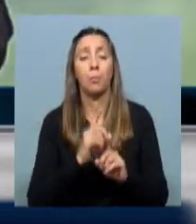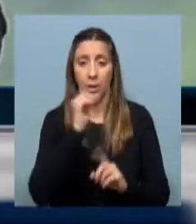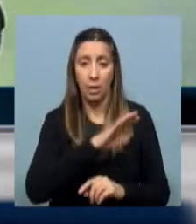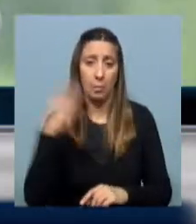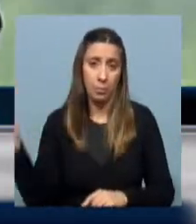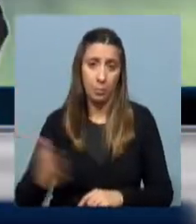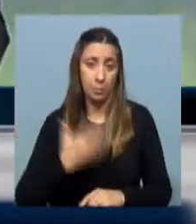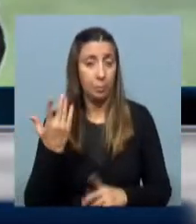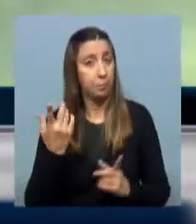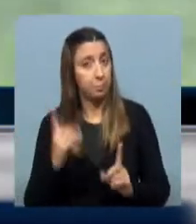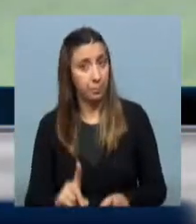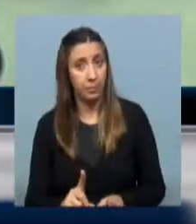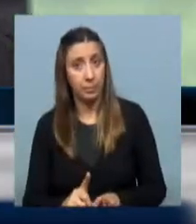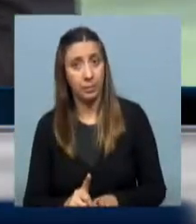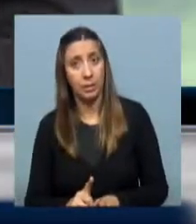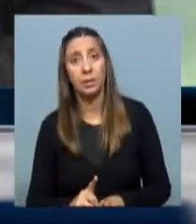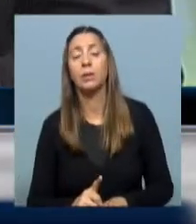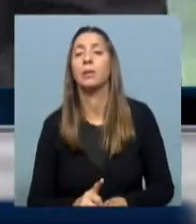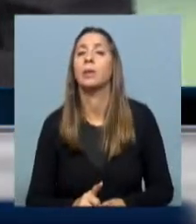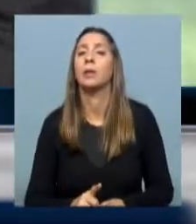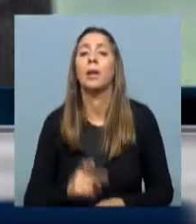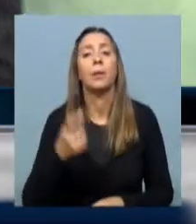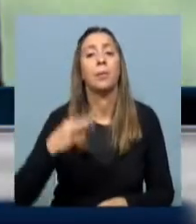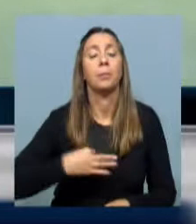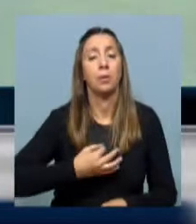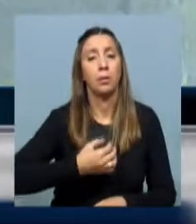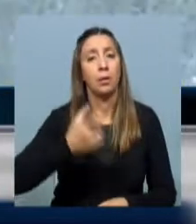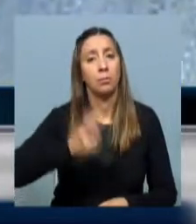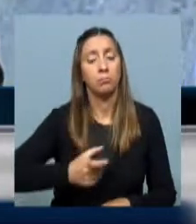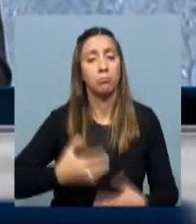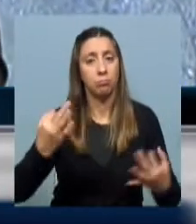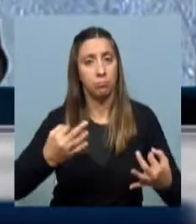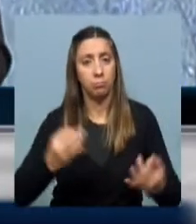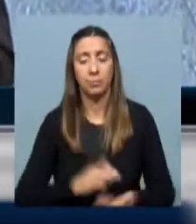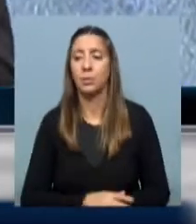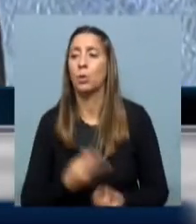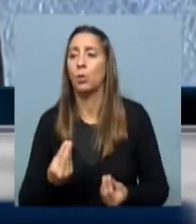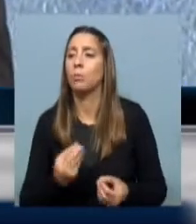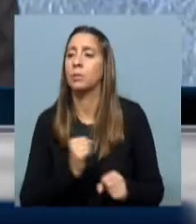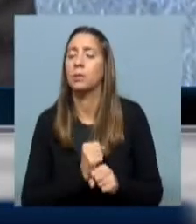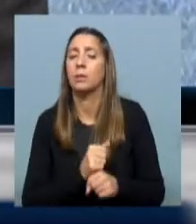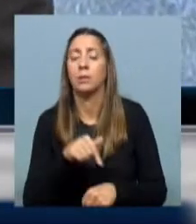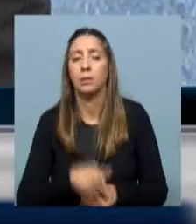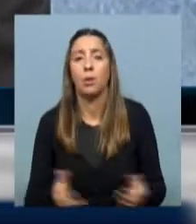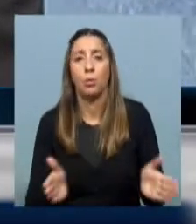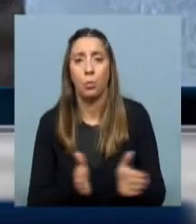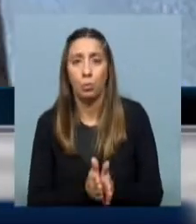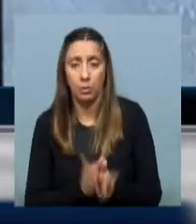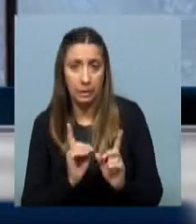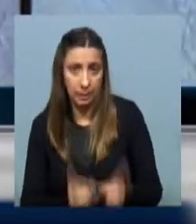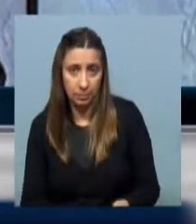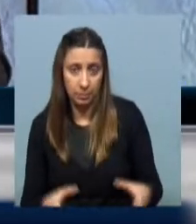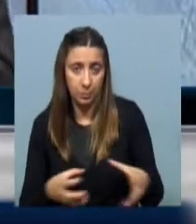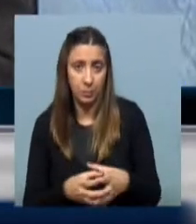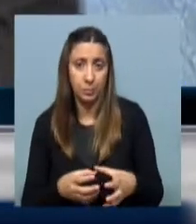pero ante todo está preservada la vida humana, ¿no? Esto nos puede hablar Latini un poco de cómo están trabajando en conjunto también en este